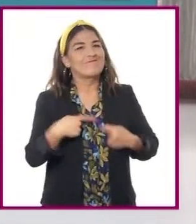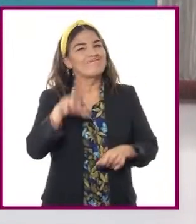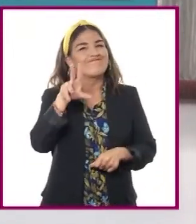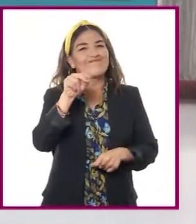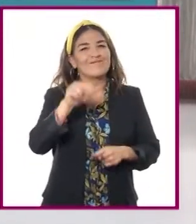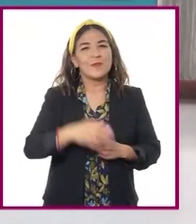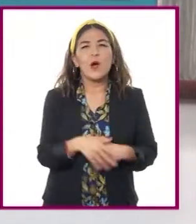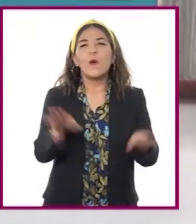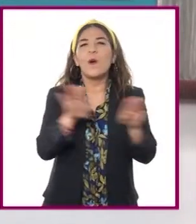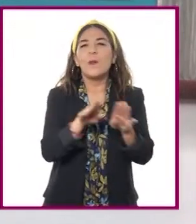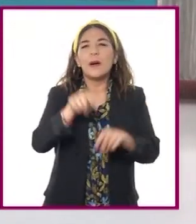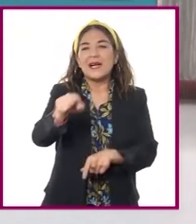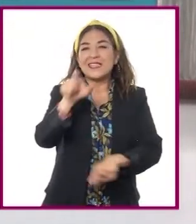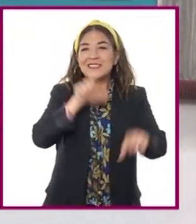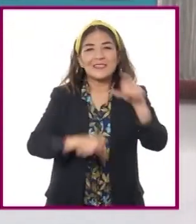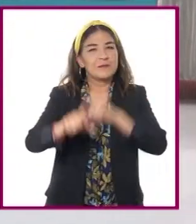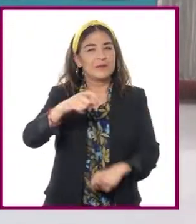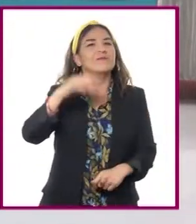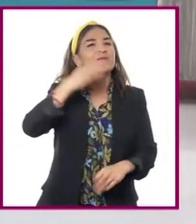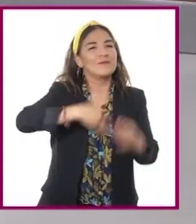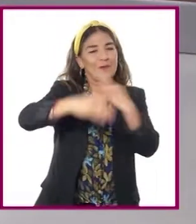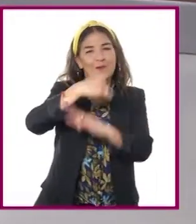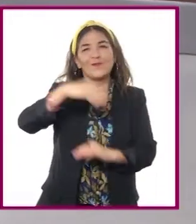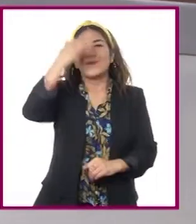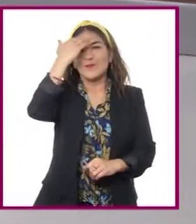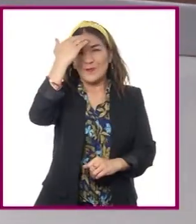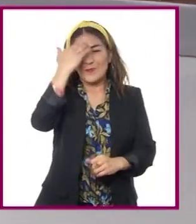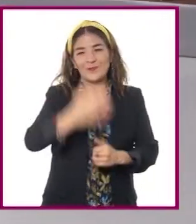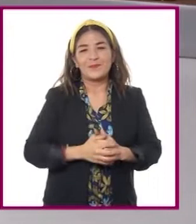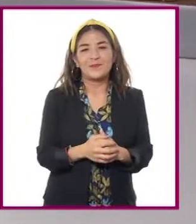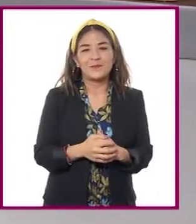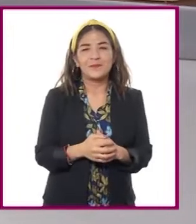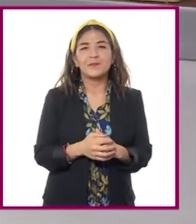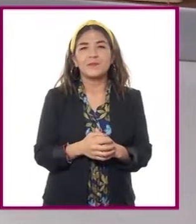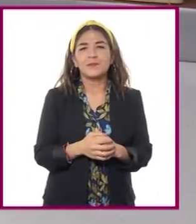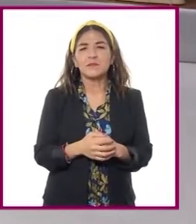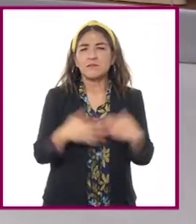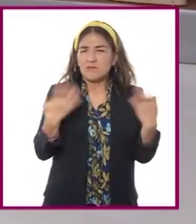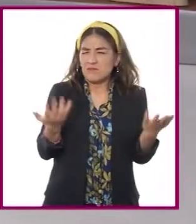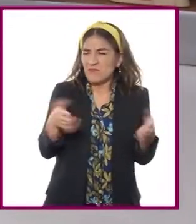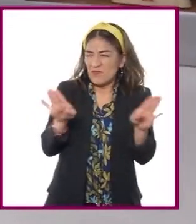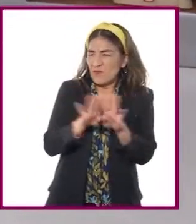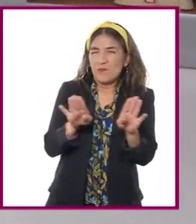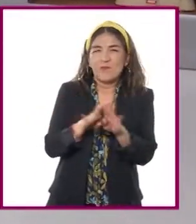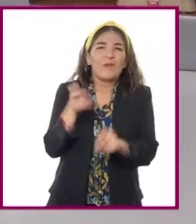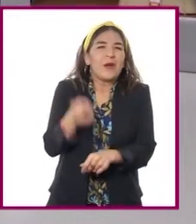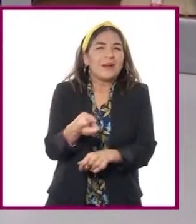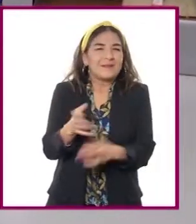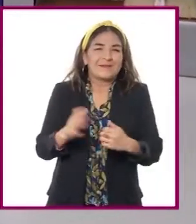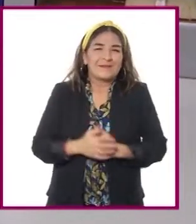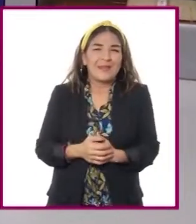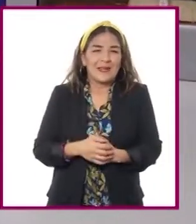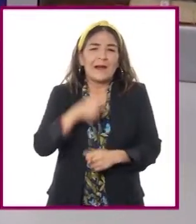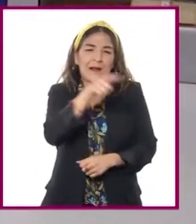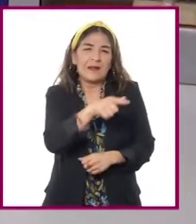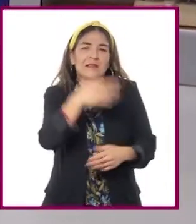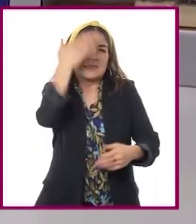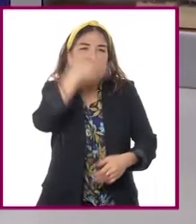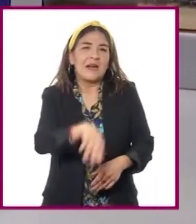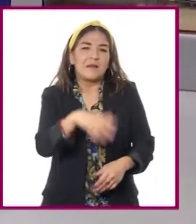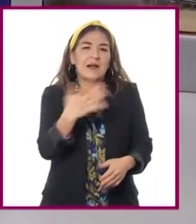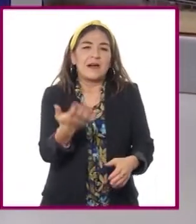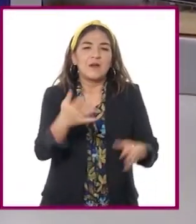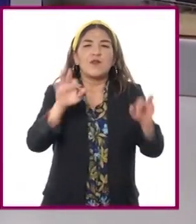un proceso químico muy conocido. ¿Cómo es eso posible? Si los metales como los conocemos,